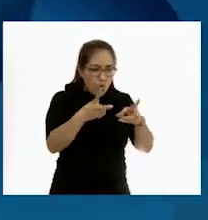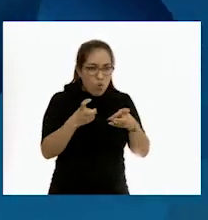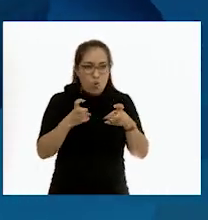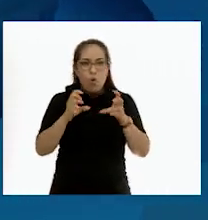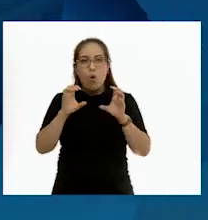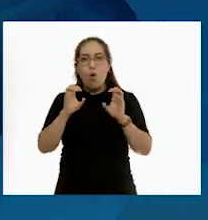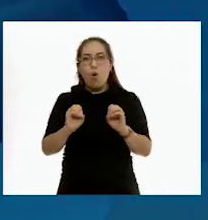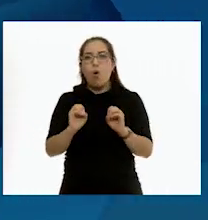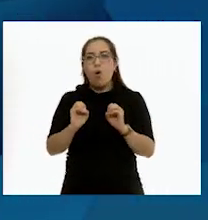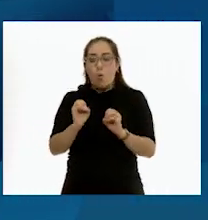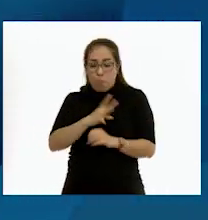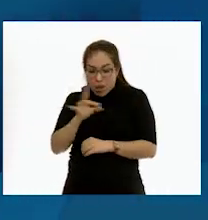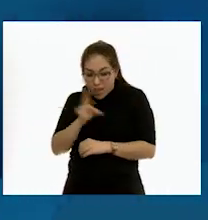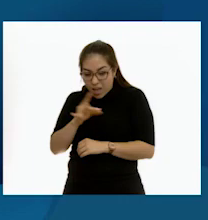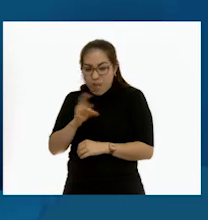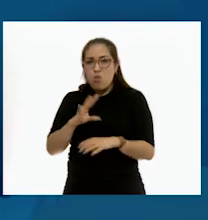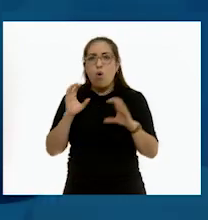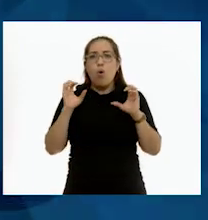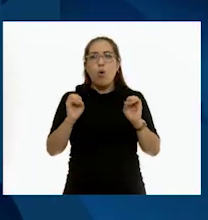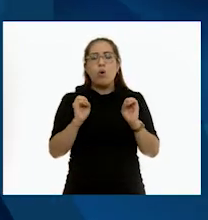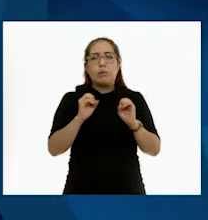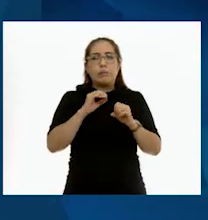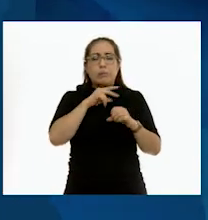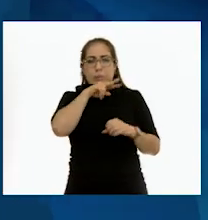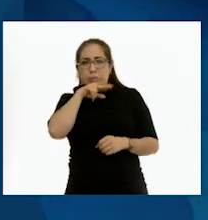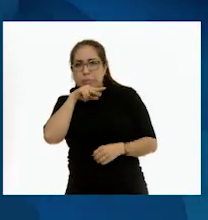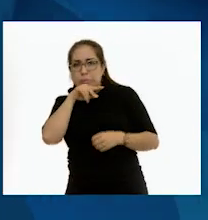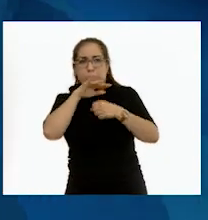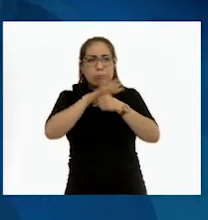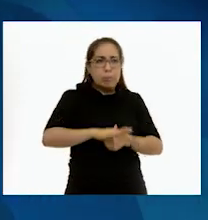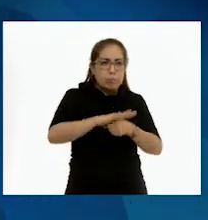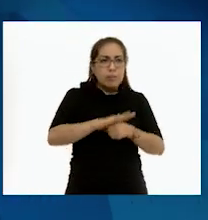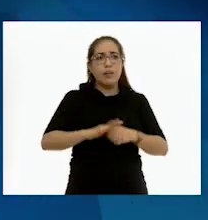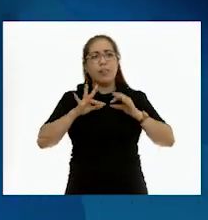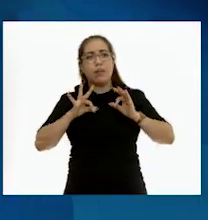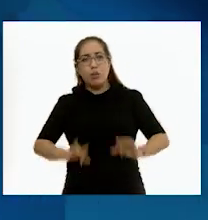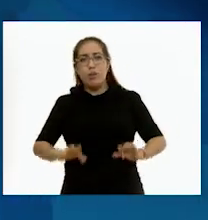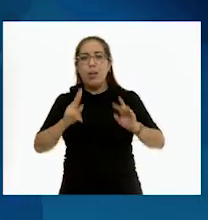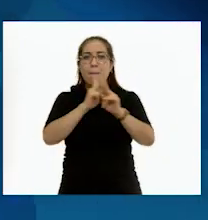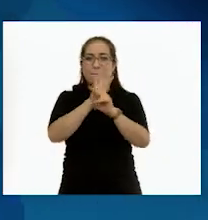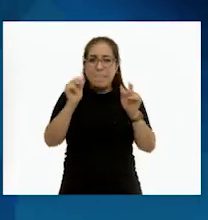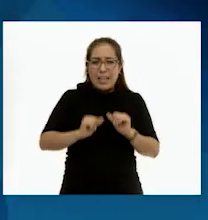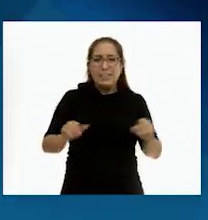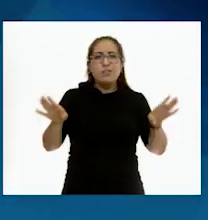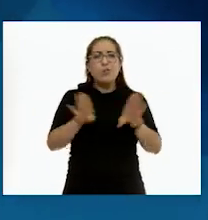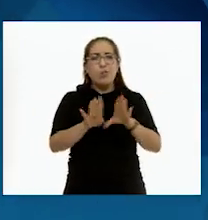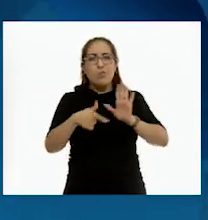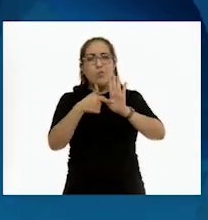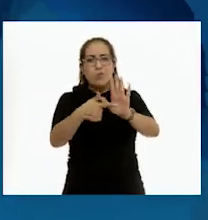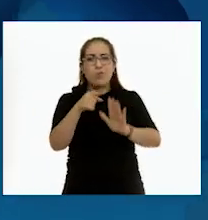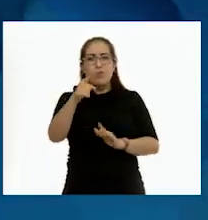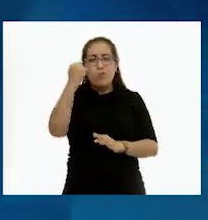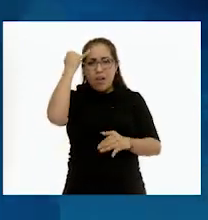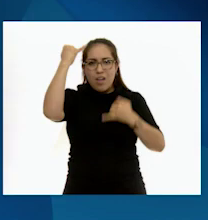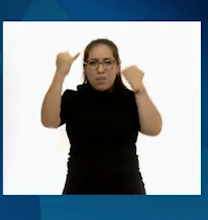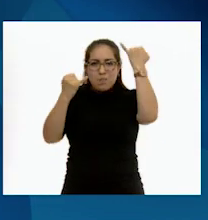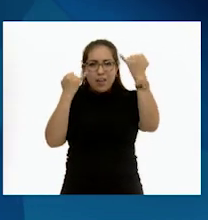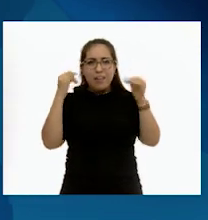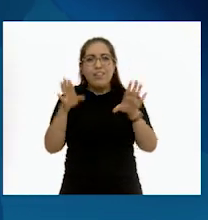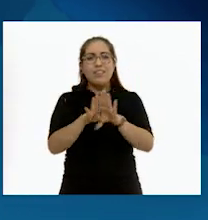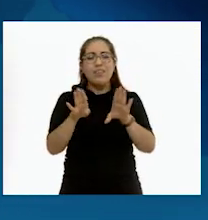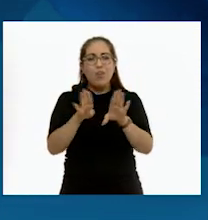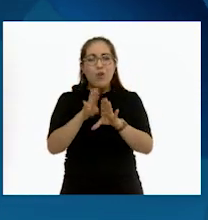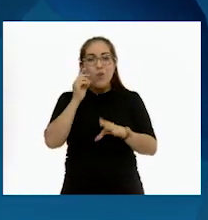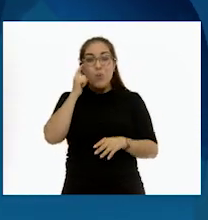frustración, angustia, armonía, tranquilidad y paz. Imagina en detalle los acontecimientos